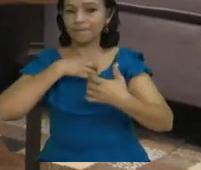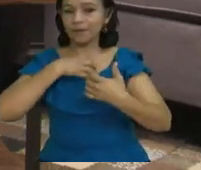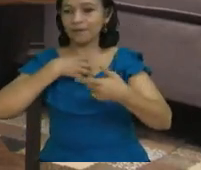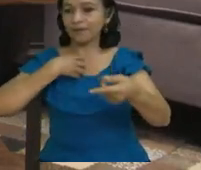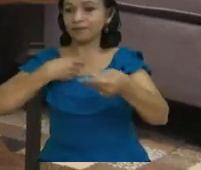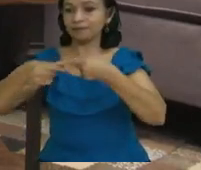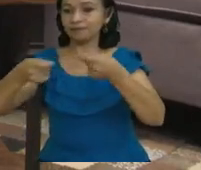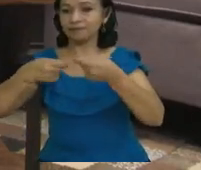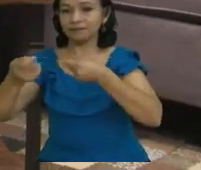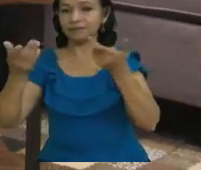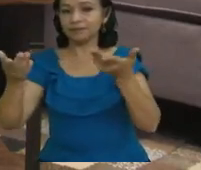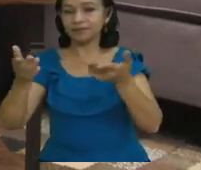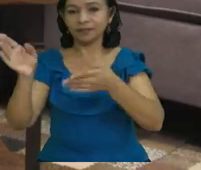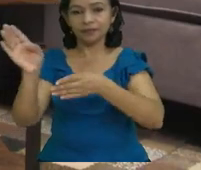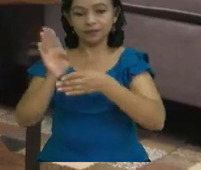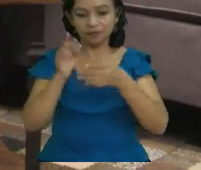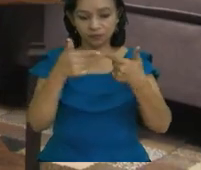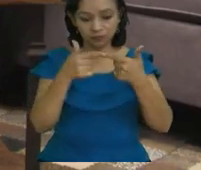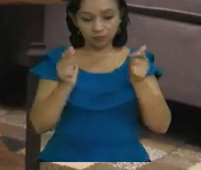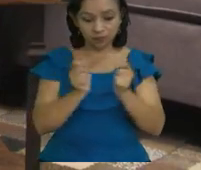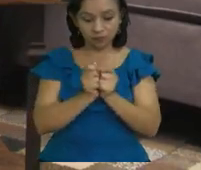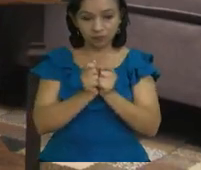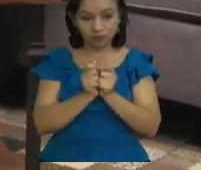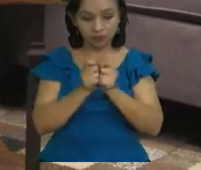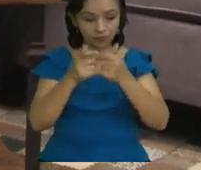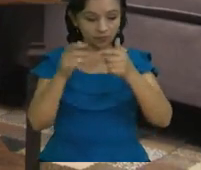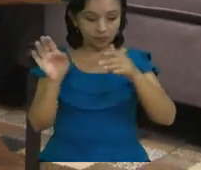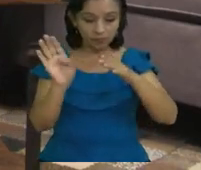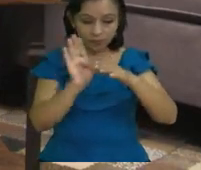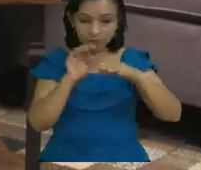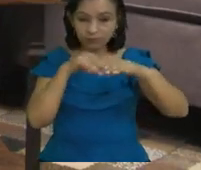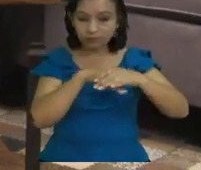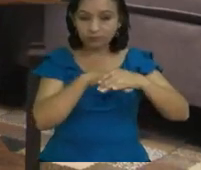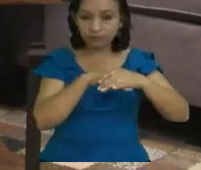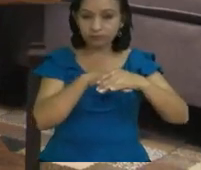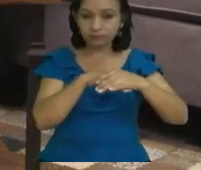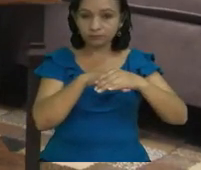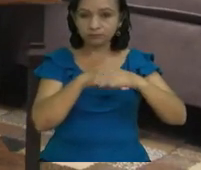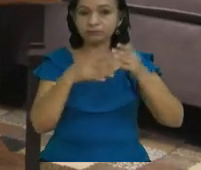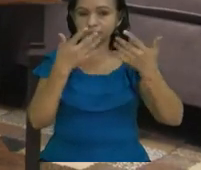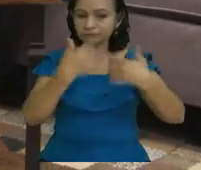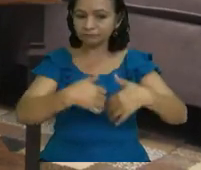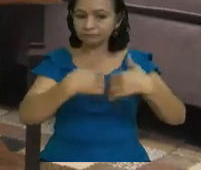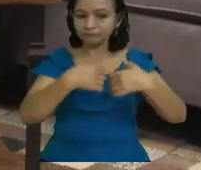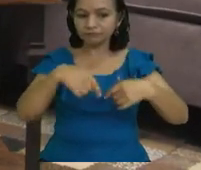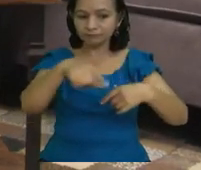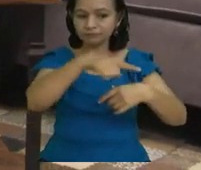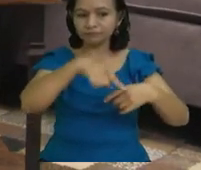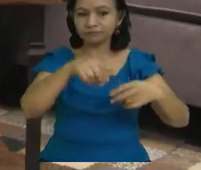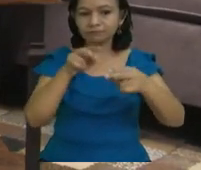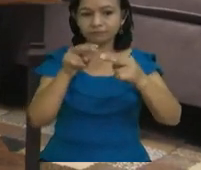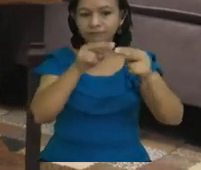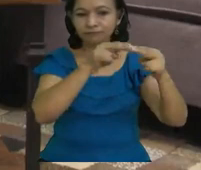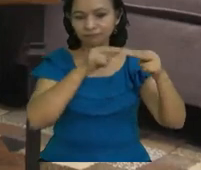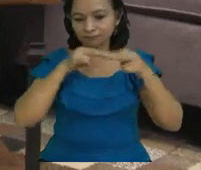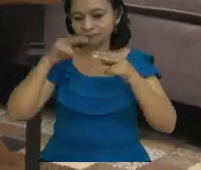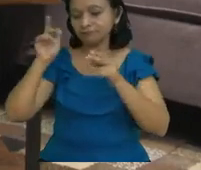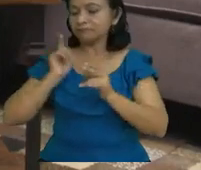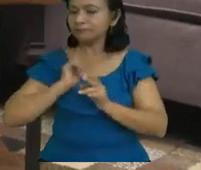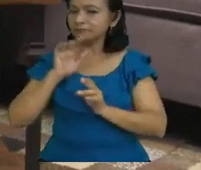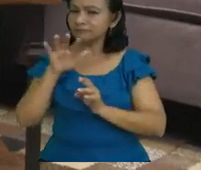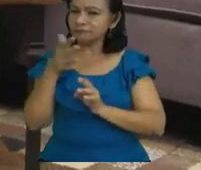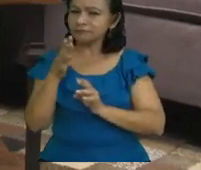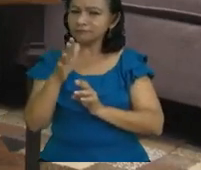Okay. Entonces, porque ya cuando un banco comunitario de semillas ya ha llegado a cierto nivel, ya es una empresa. Okay. Ya ahorita tenemos